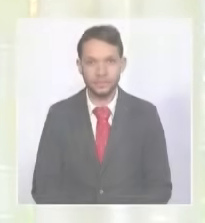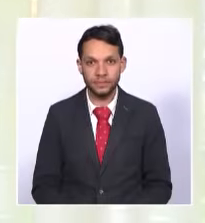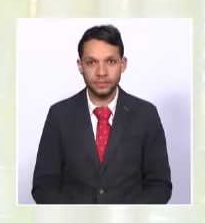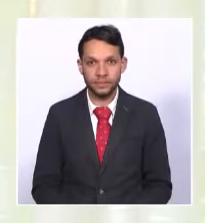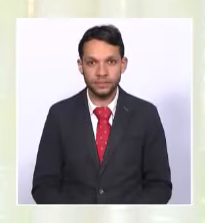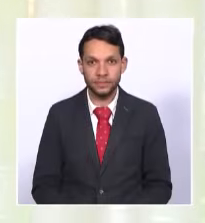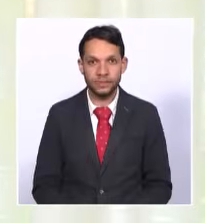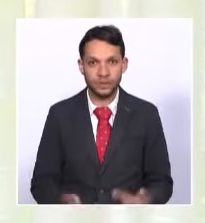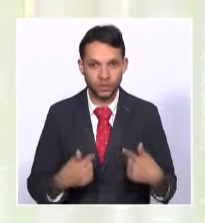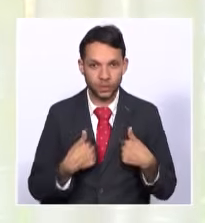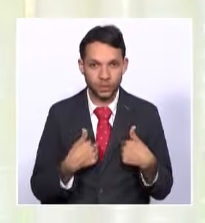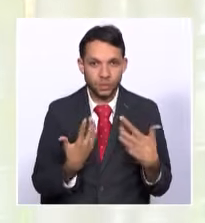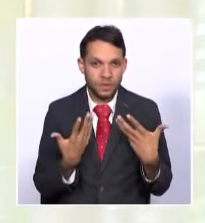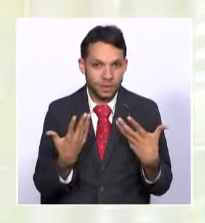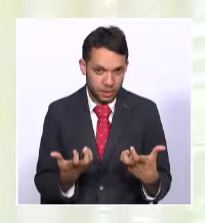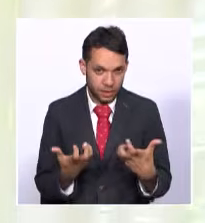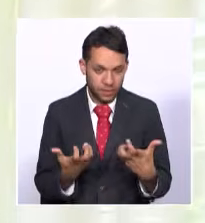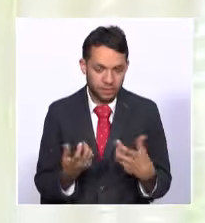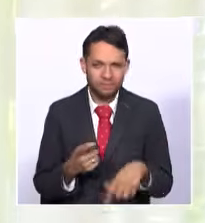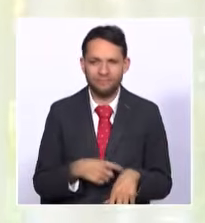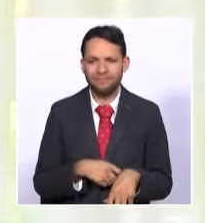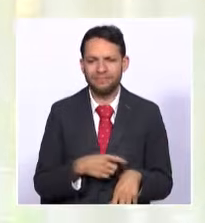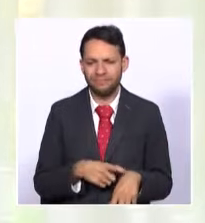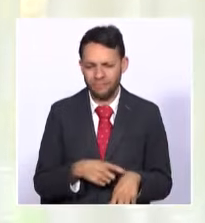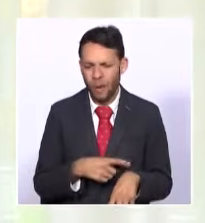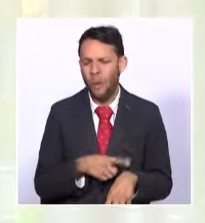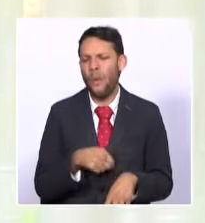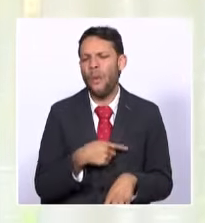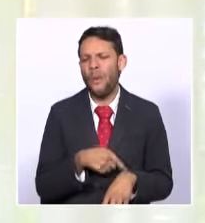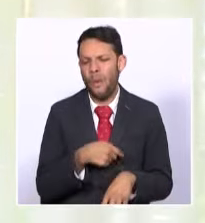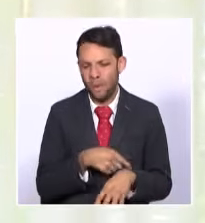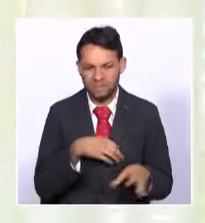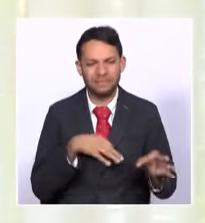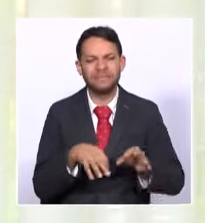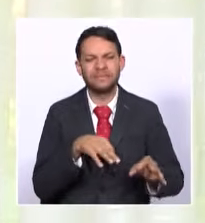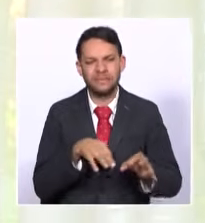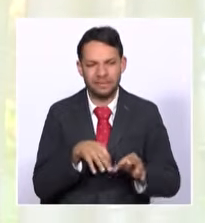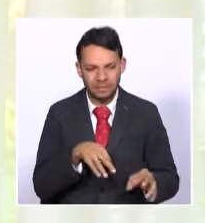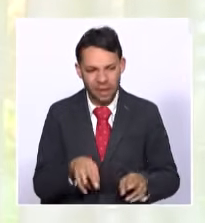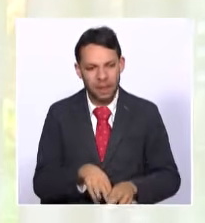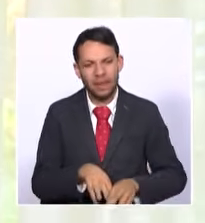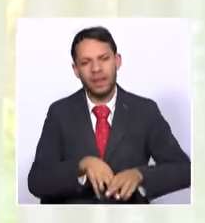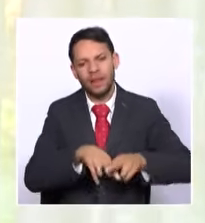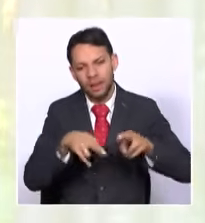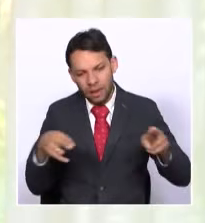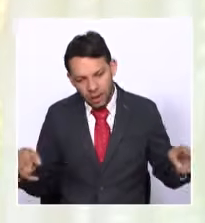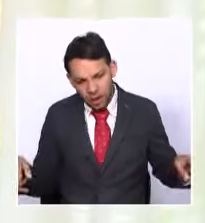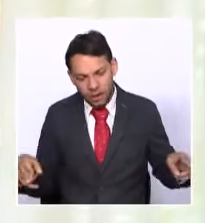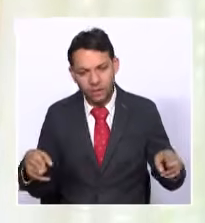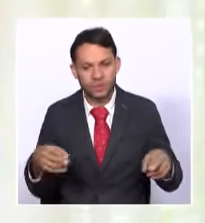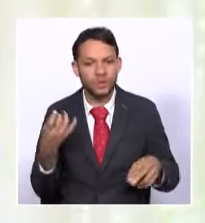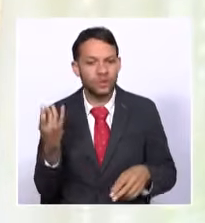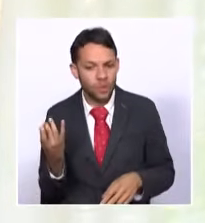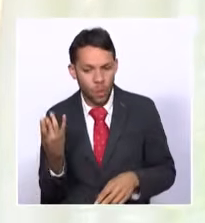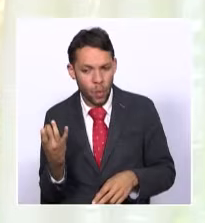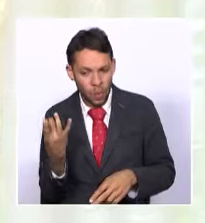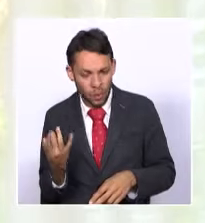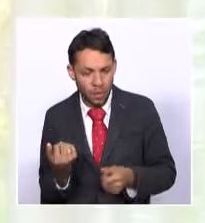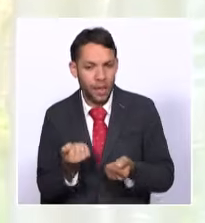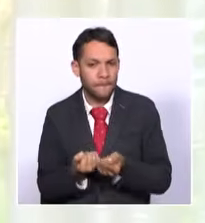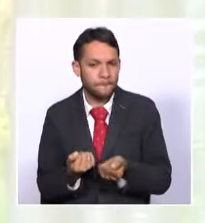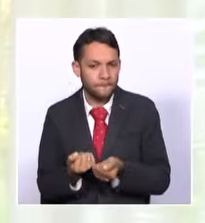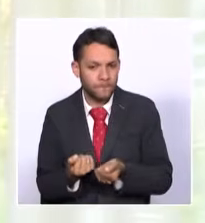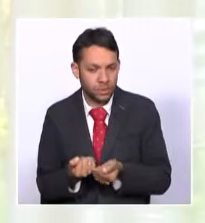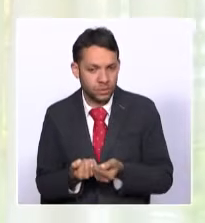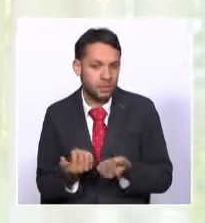Yo quisiera poder tener tiempo suficiente para mostrar todo el proceso de lo que podríamos llamar el Día para el Dolor. Simplemente estamos mostrando una de